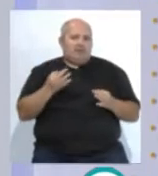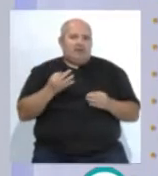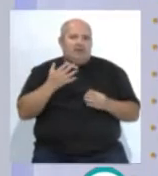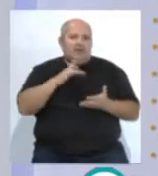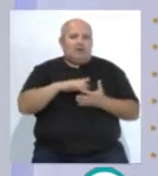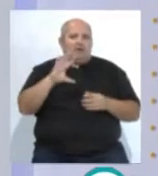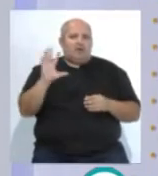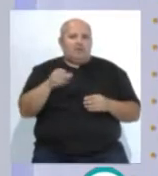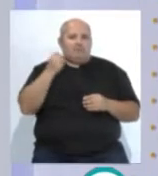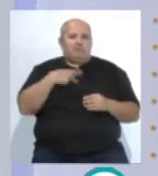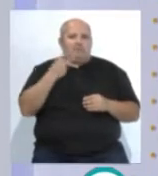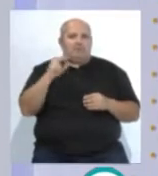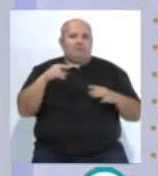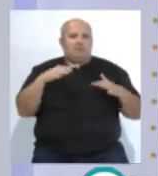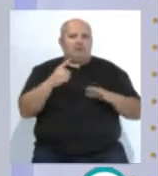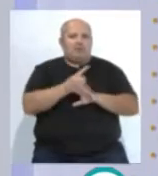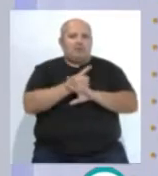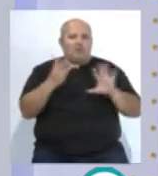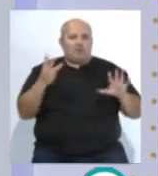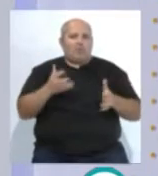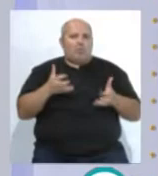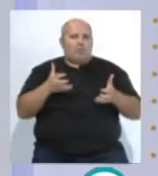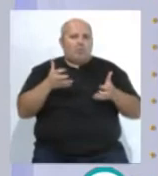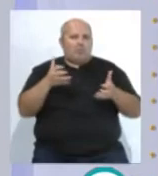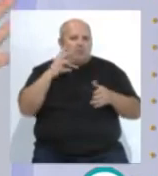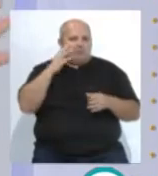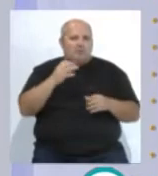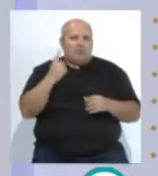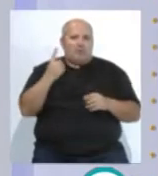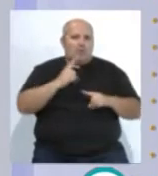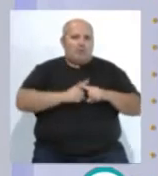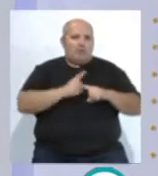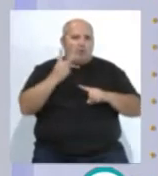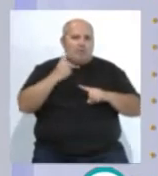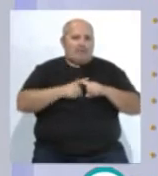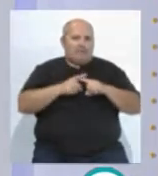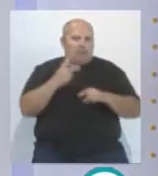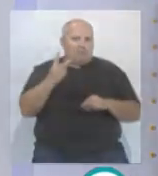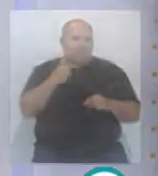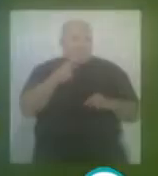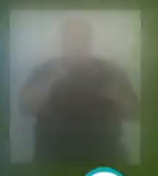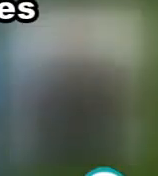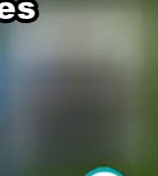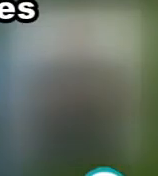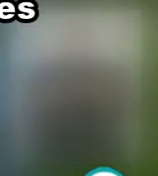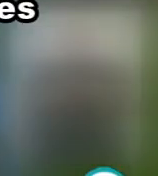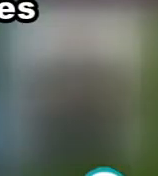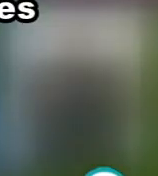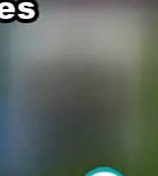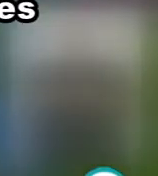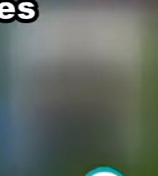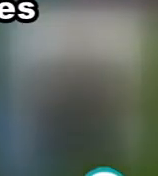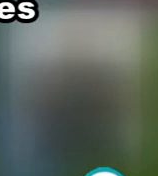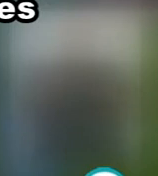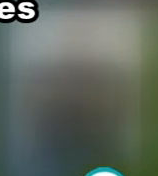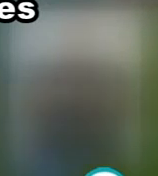ha conseguido, de los 20 partidos que ha jugado, 18 victorias, si mal no recuerdo, y un par de empates. Esto quiere decir que intratable. Y es un